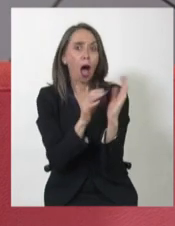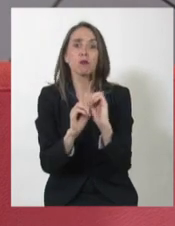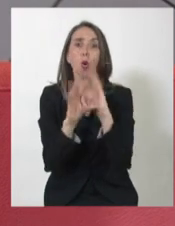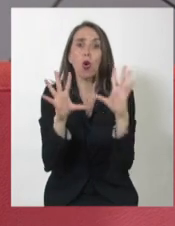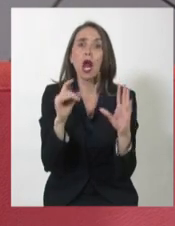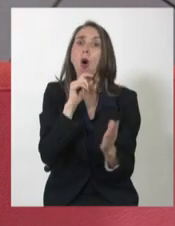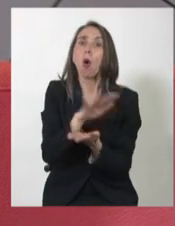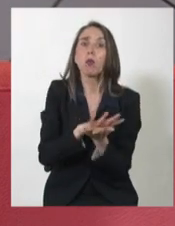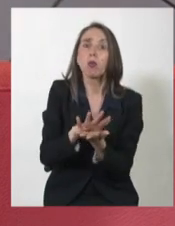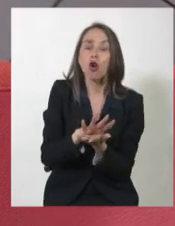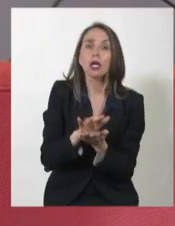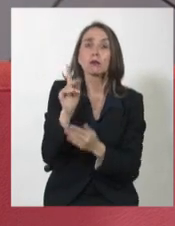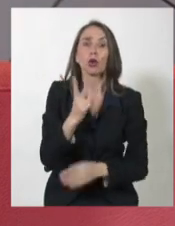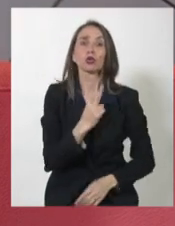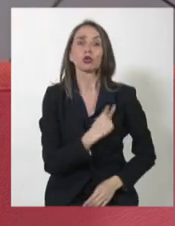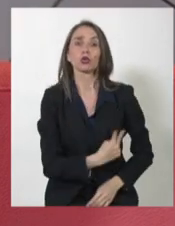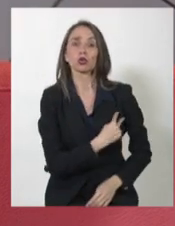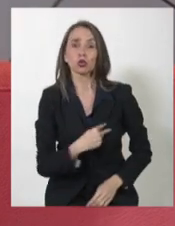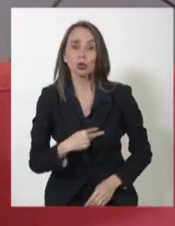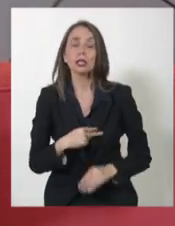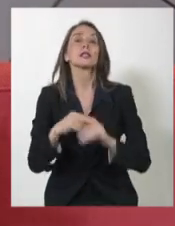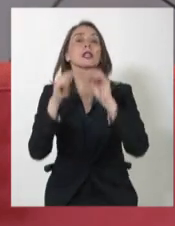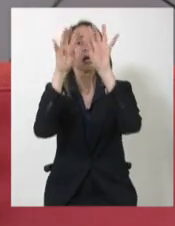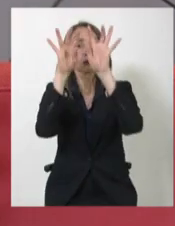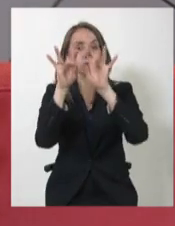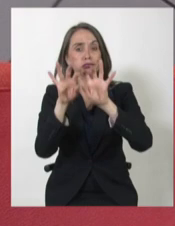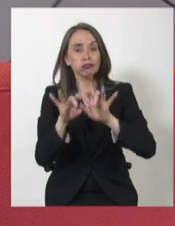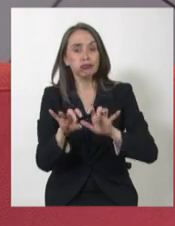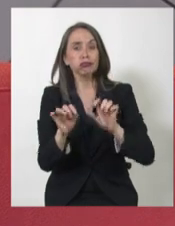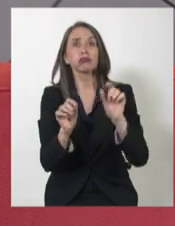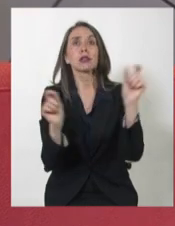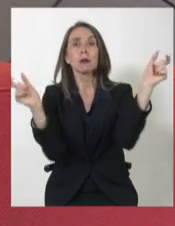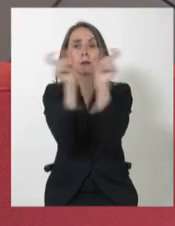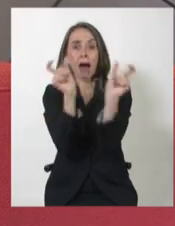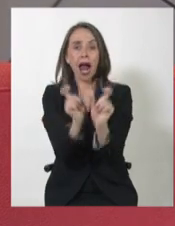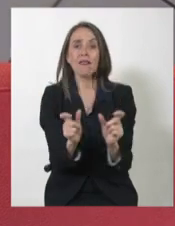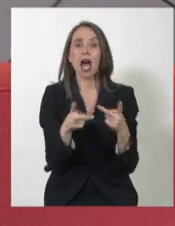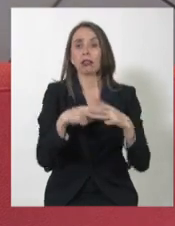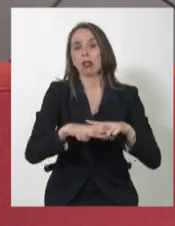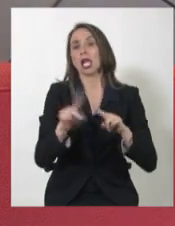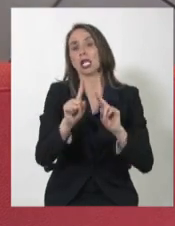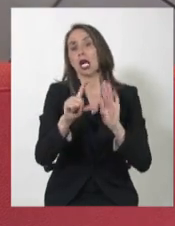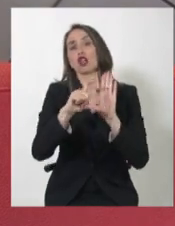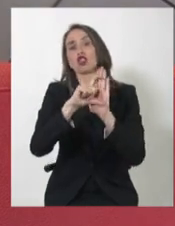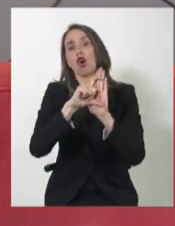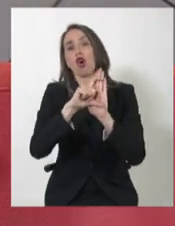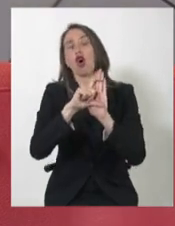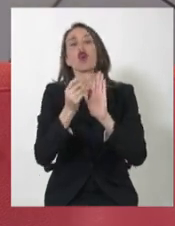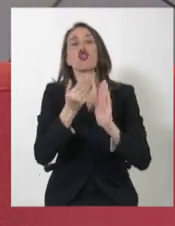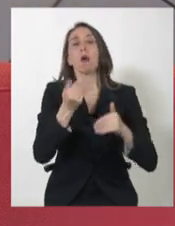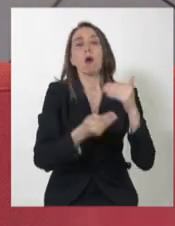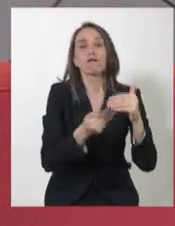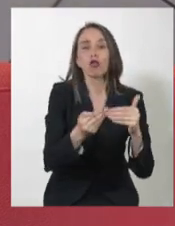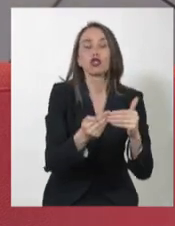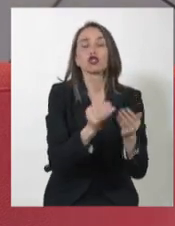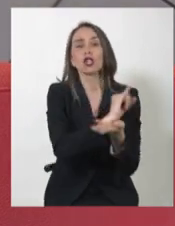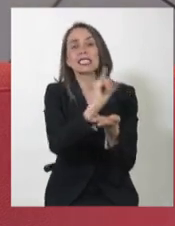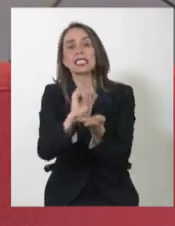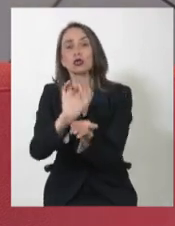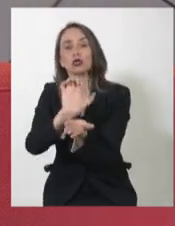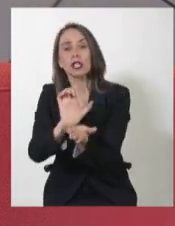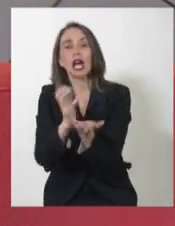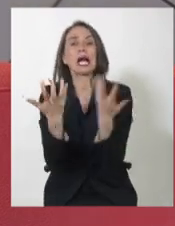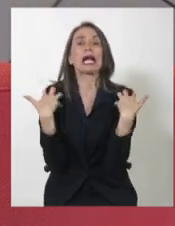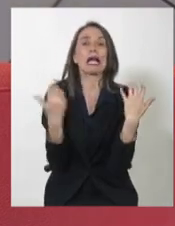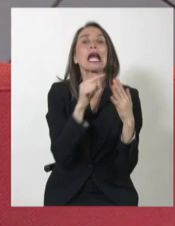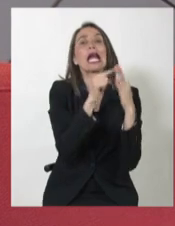el ejemplo de Suiza, que redactó no la parte más técnica, que es la parte de funcionamiento de órganos y